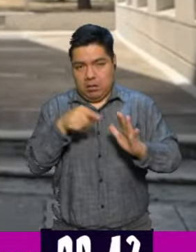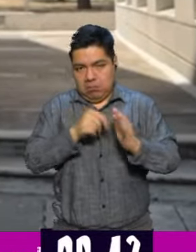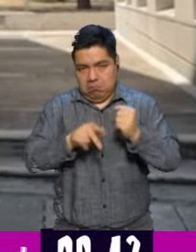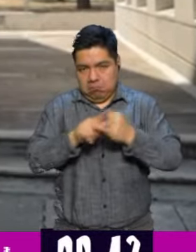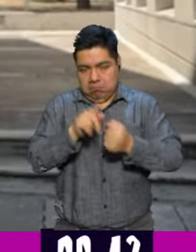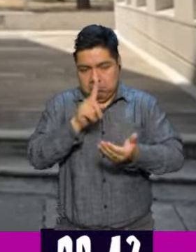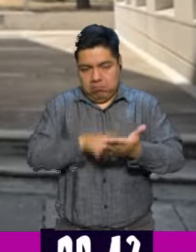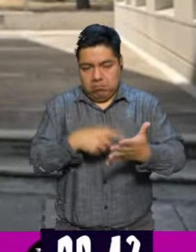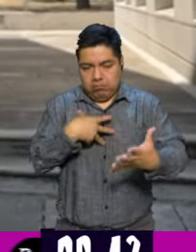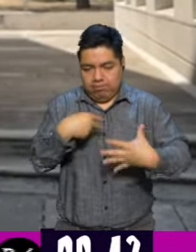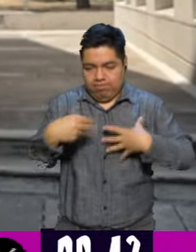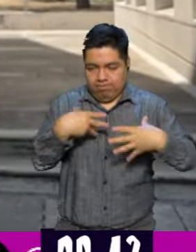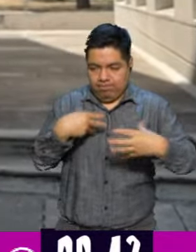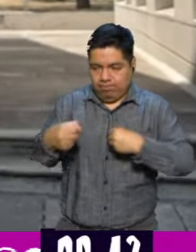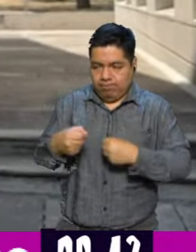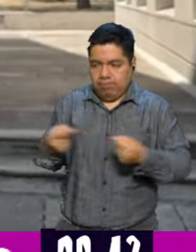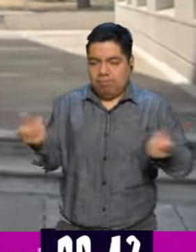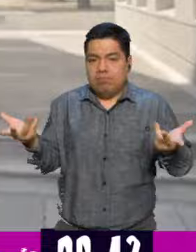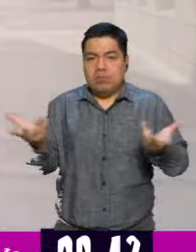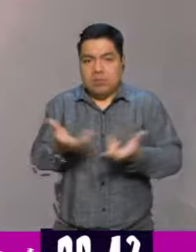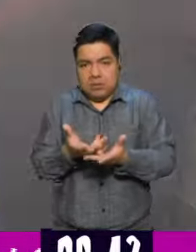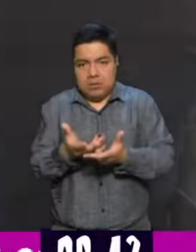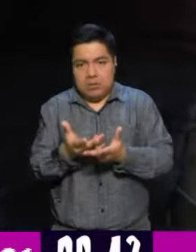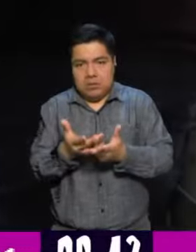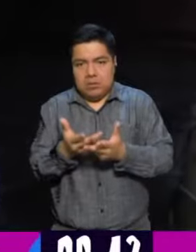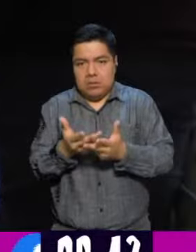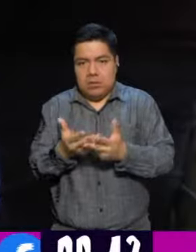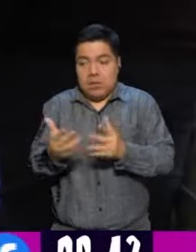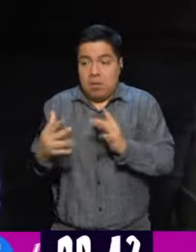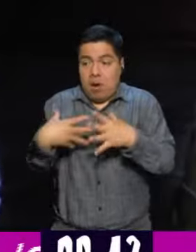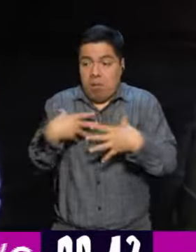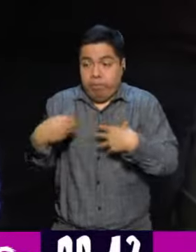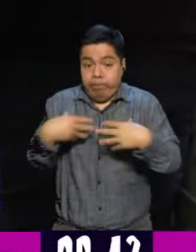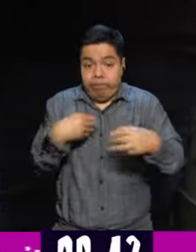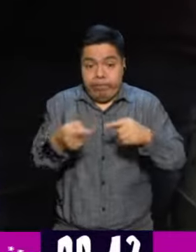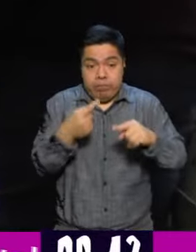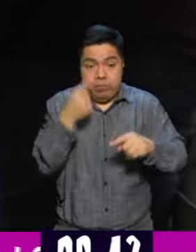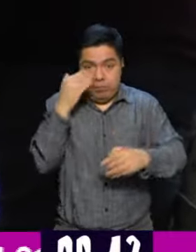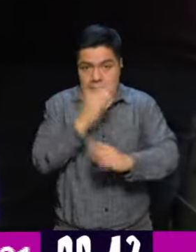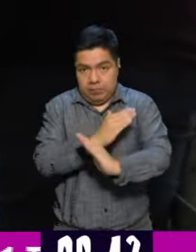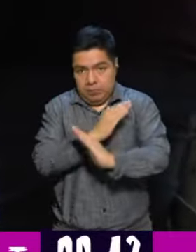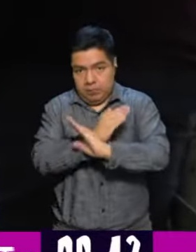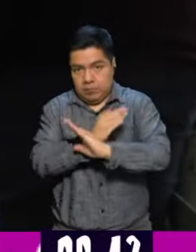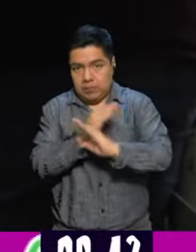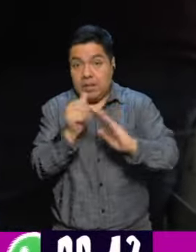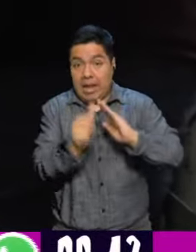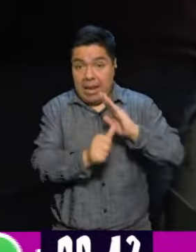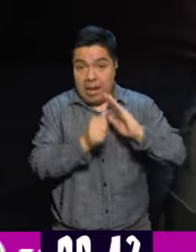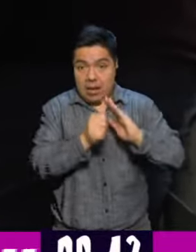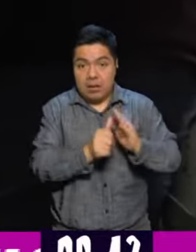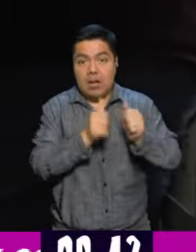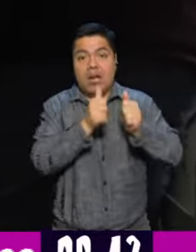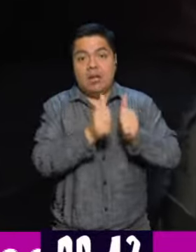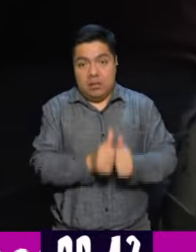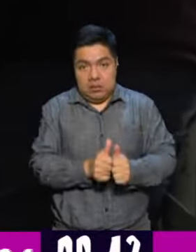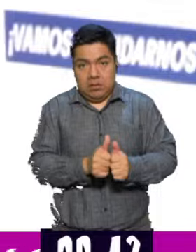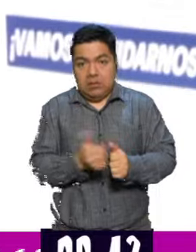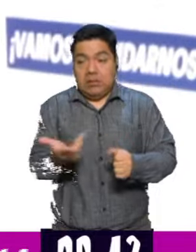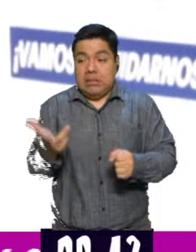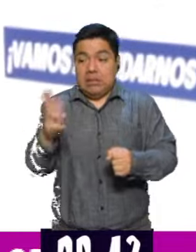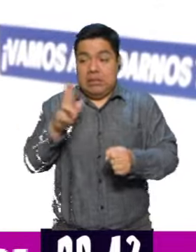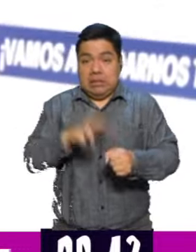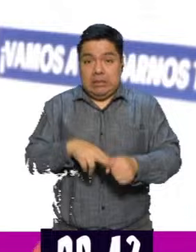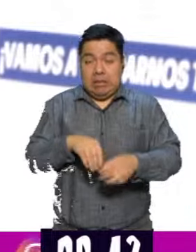al principio lo que hay que hacer es evitar el contagio. ¿Cuál es el propósito del encierro? Evitar que colapsen los